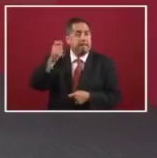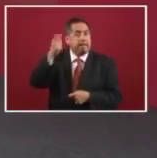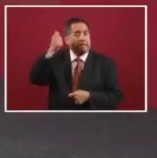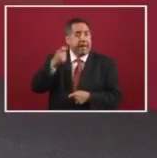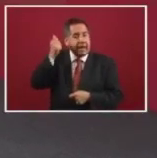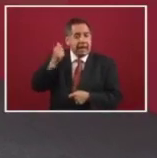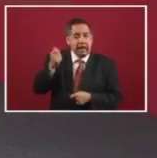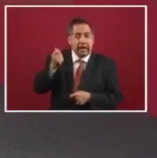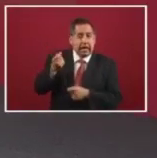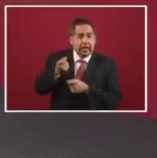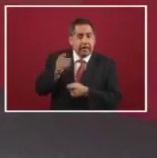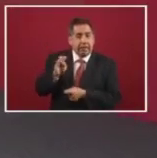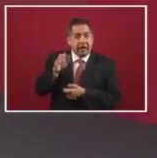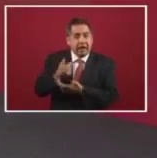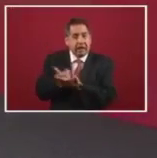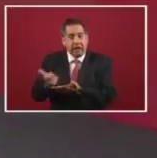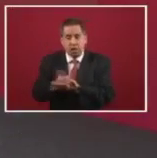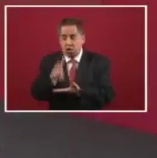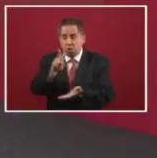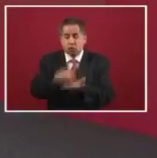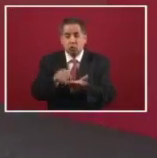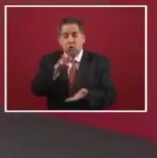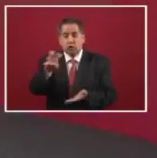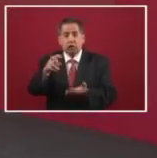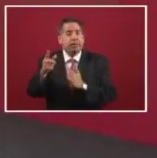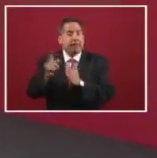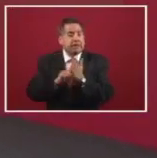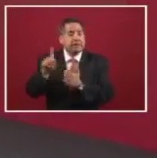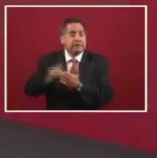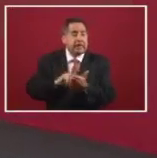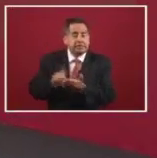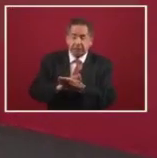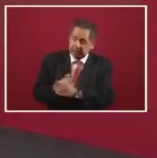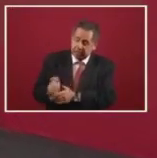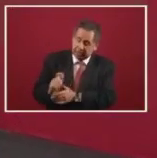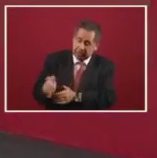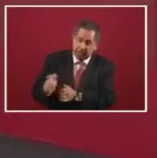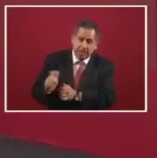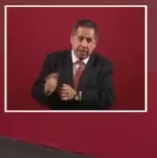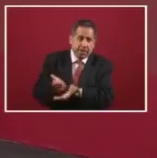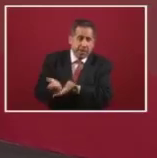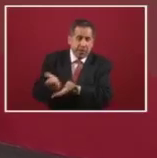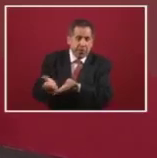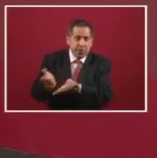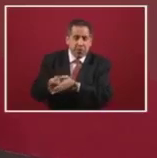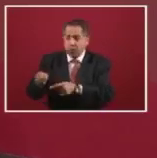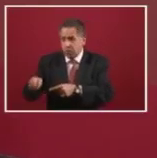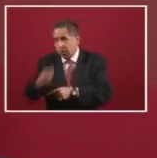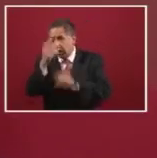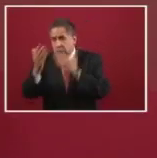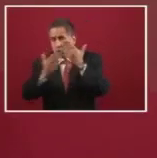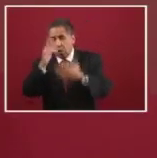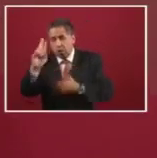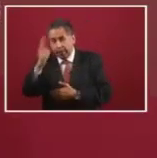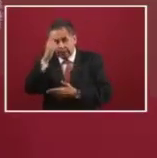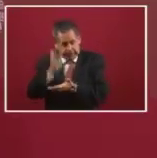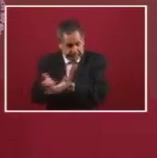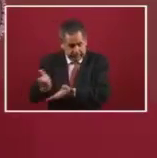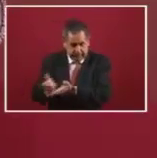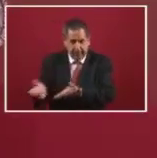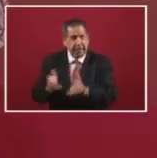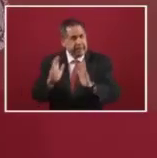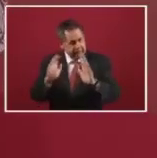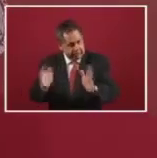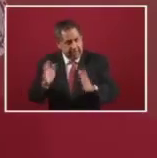2.400 pesos mensuales para estudiar en las universidades. O sea, nada